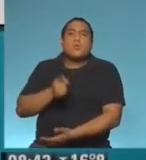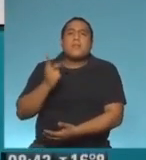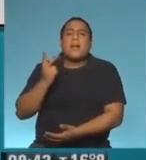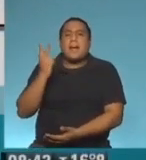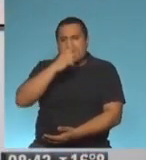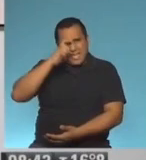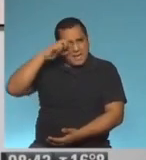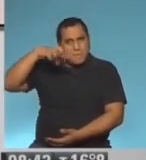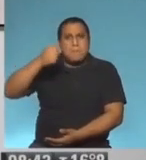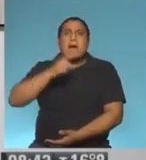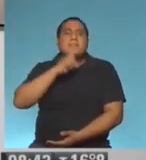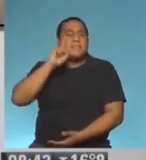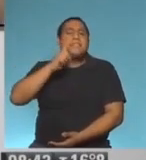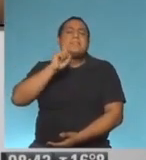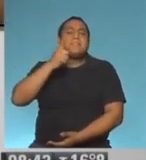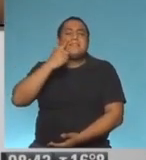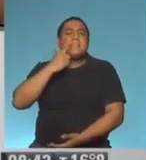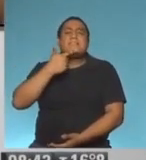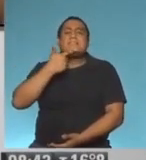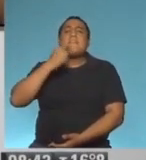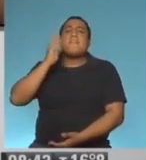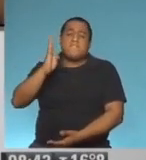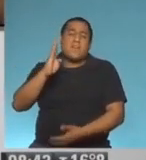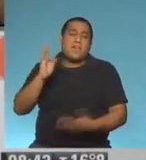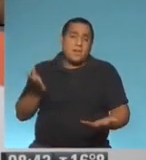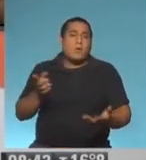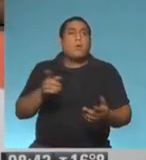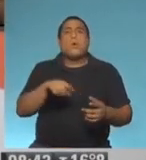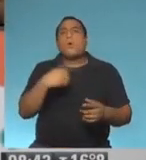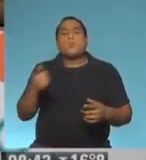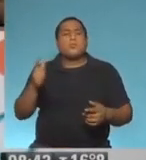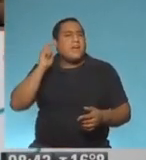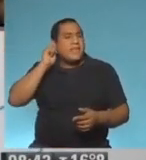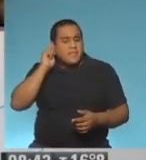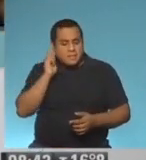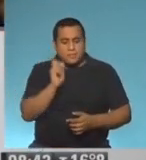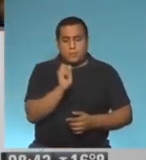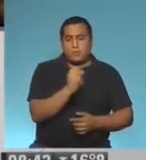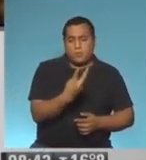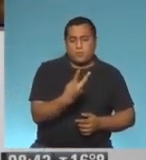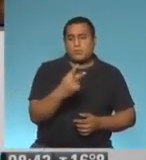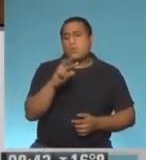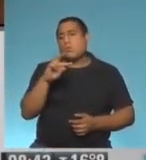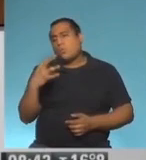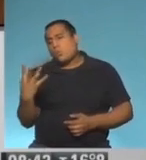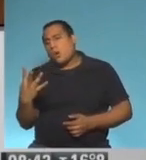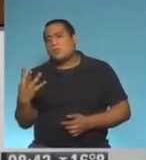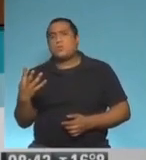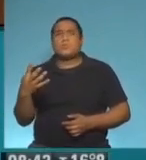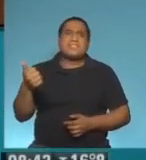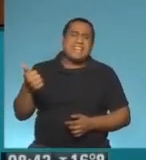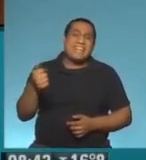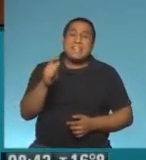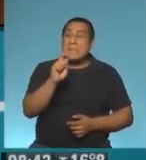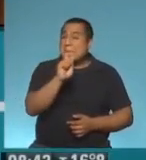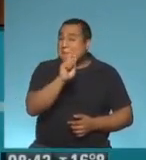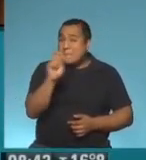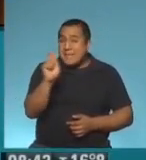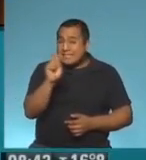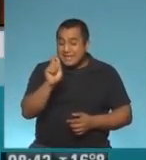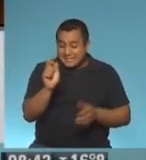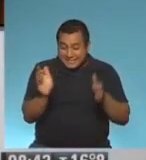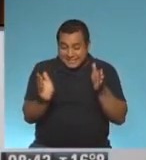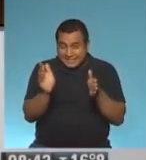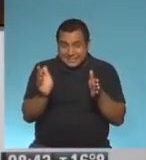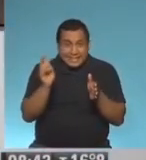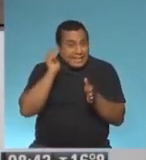una franja de edad que también es muy importante que cuando tenés entre 2 4 6 meses ahí también